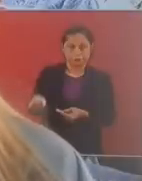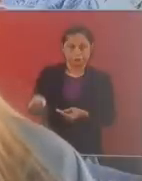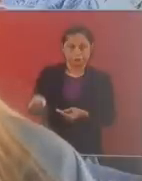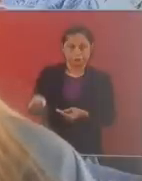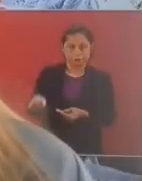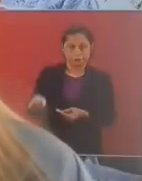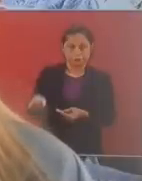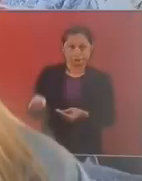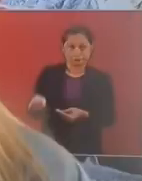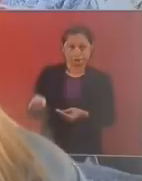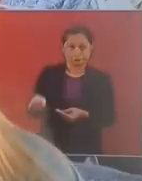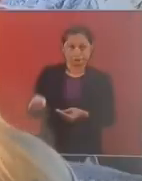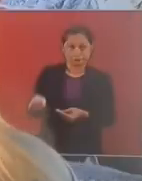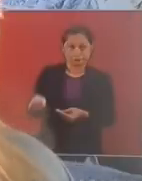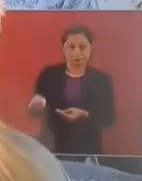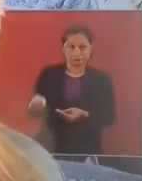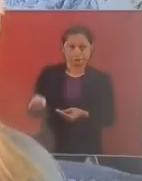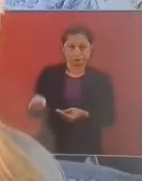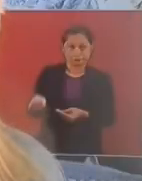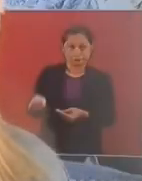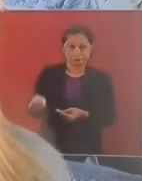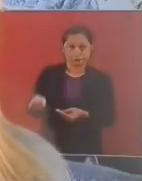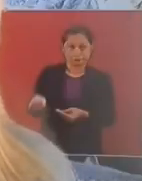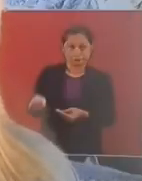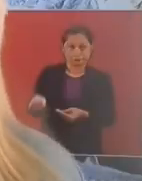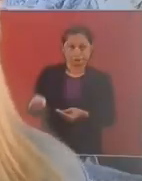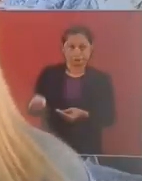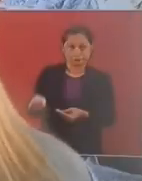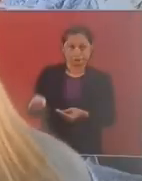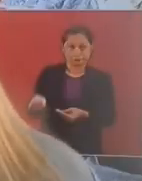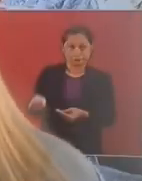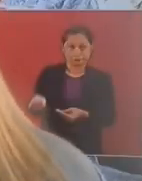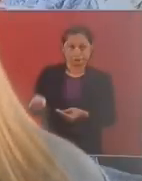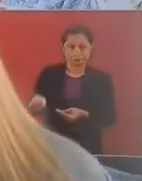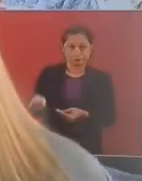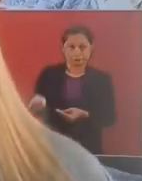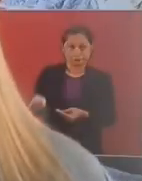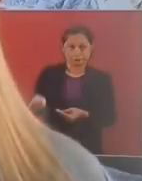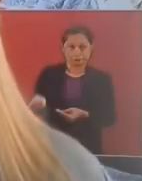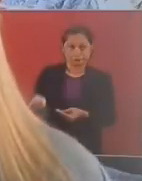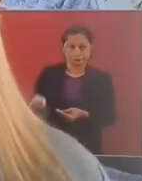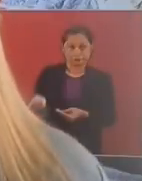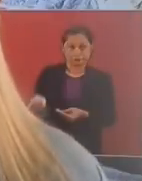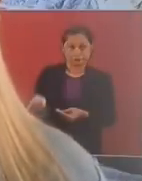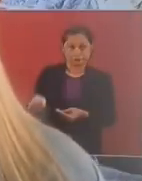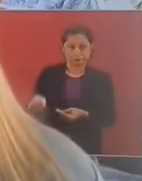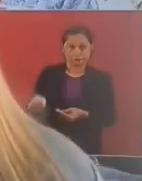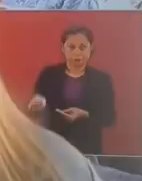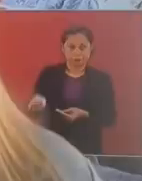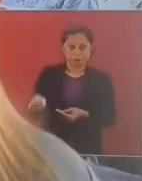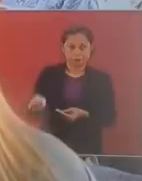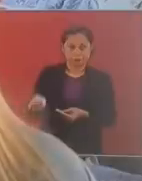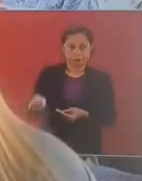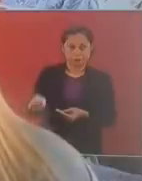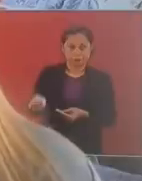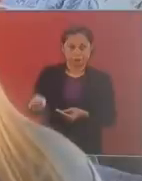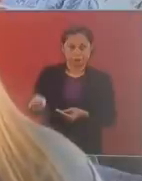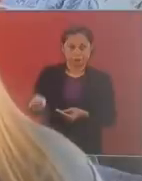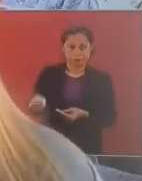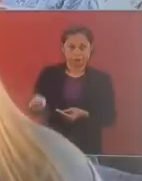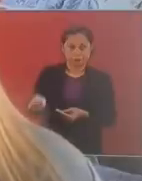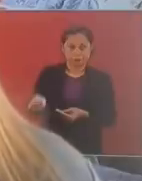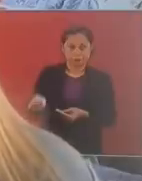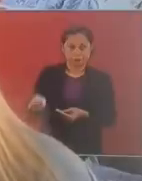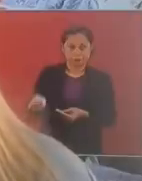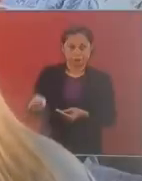de vida es mucho menos. Entonces, bueno, el presidente tomó como disposición que se